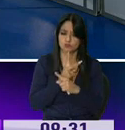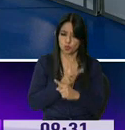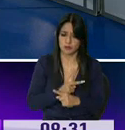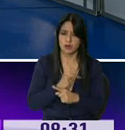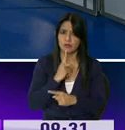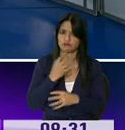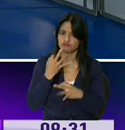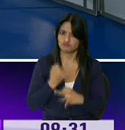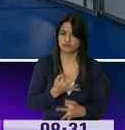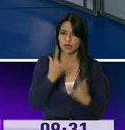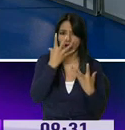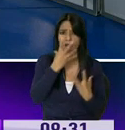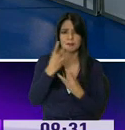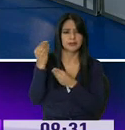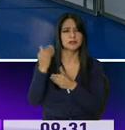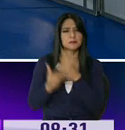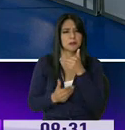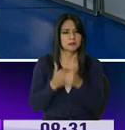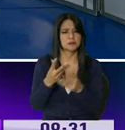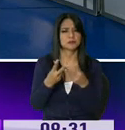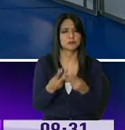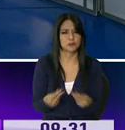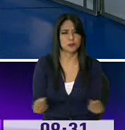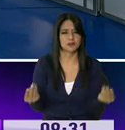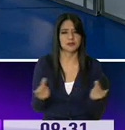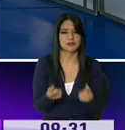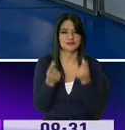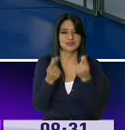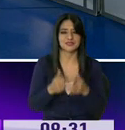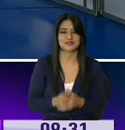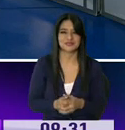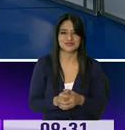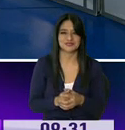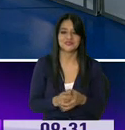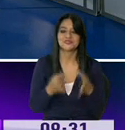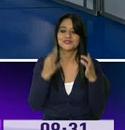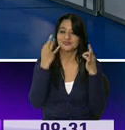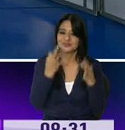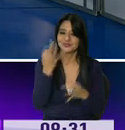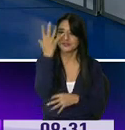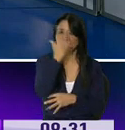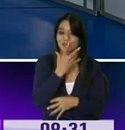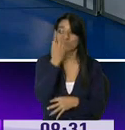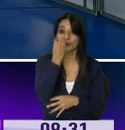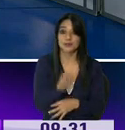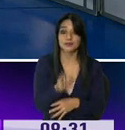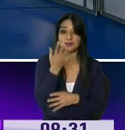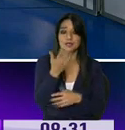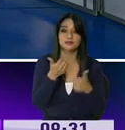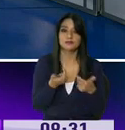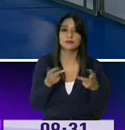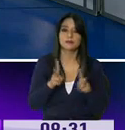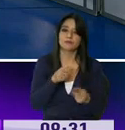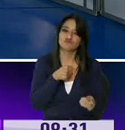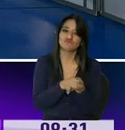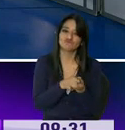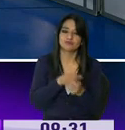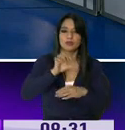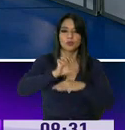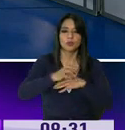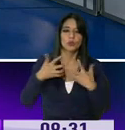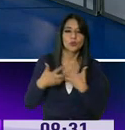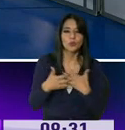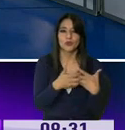disciplinados seamos, esto va a pasar muchísimo más rápido. Que tengan un hermoso día, chicos, y por supuesto, siempre apoyar a nuestro país,